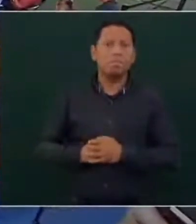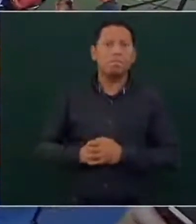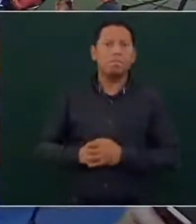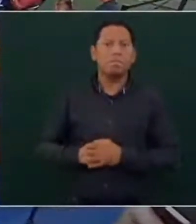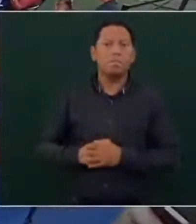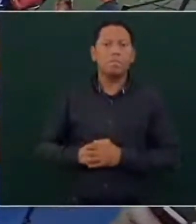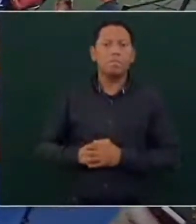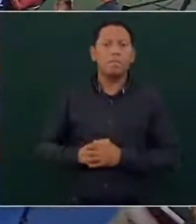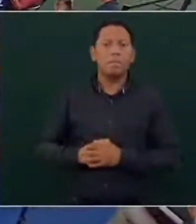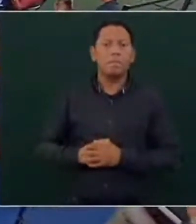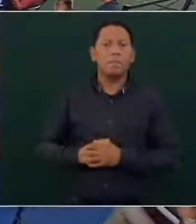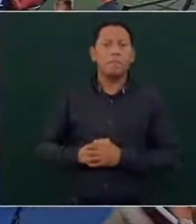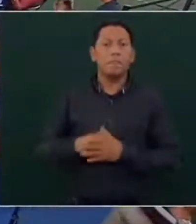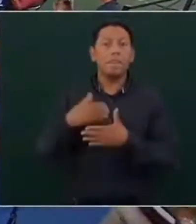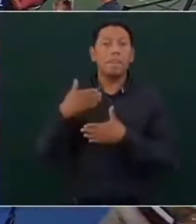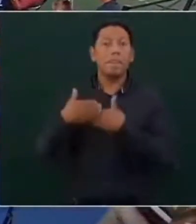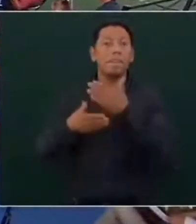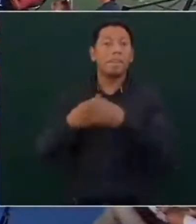y